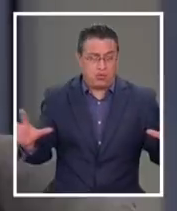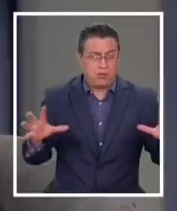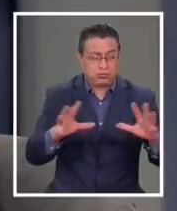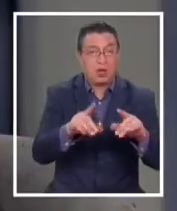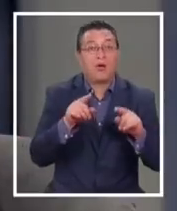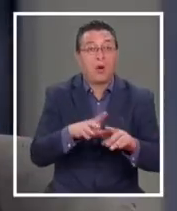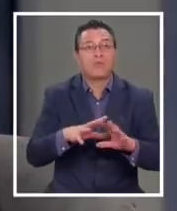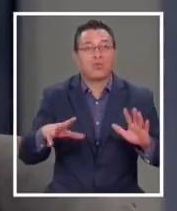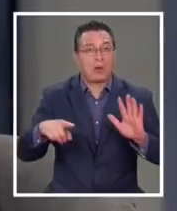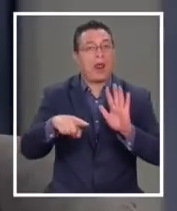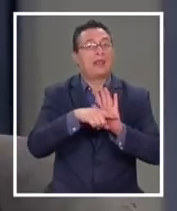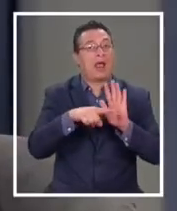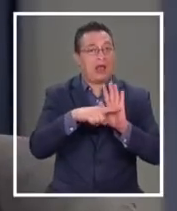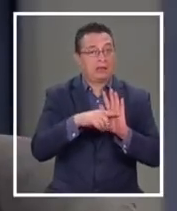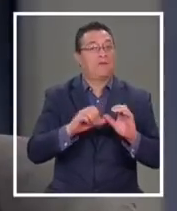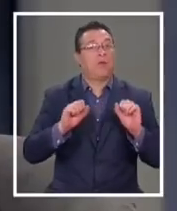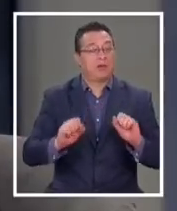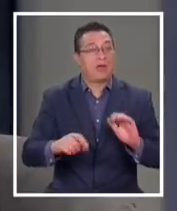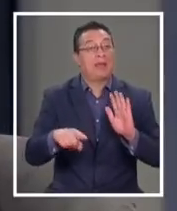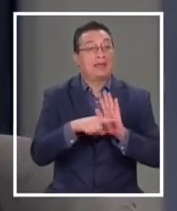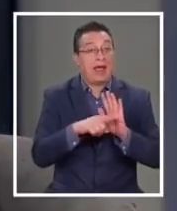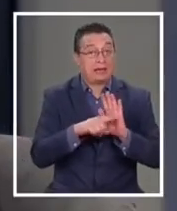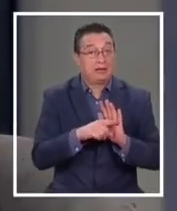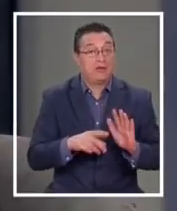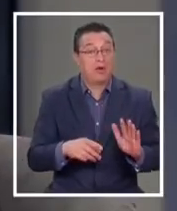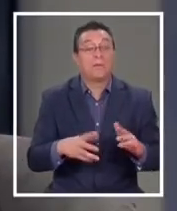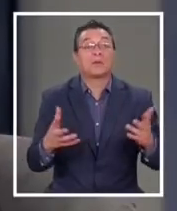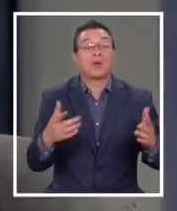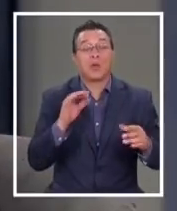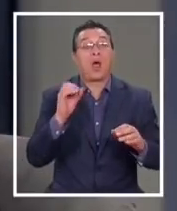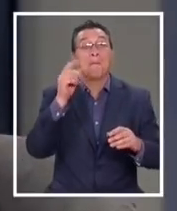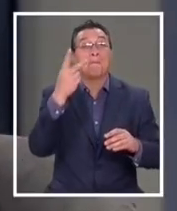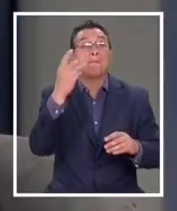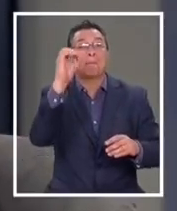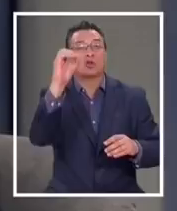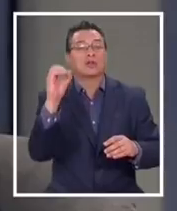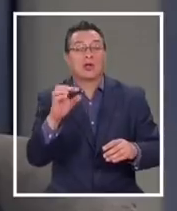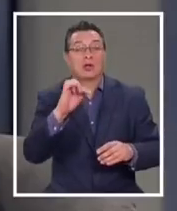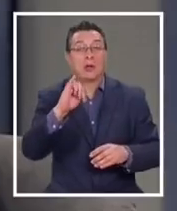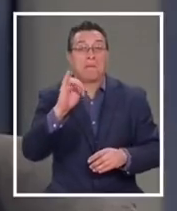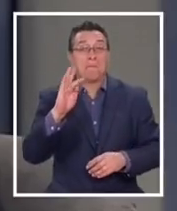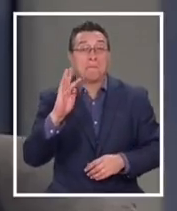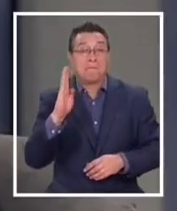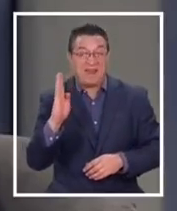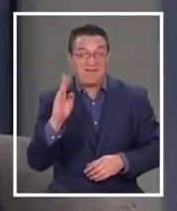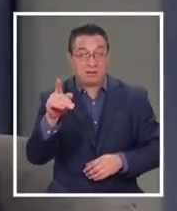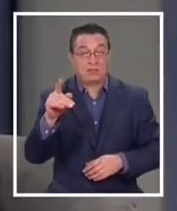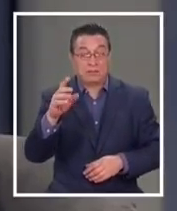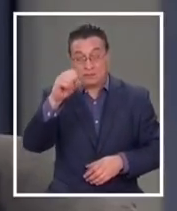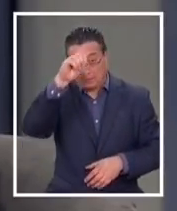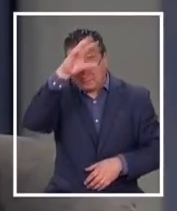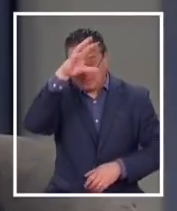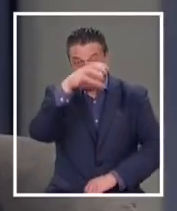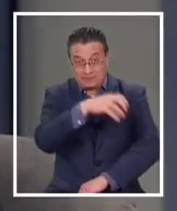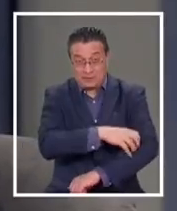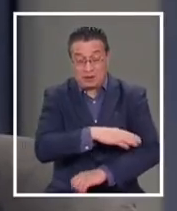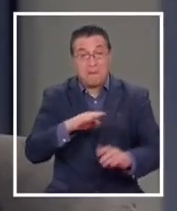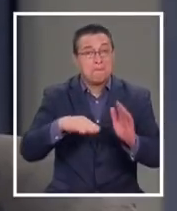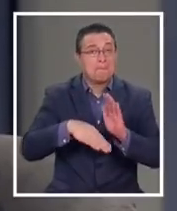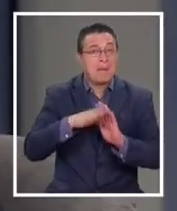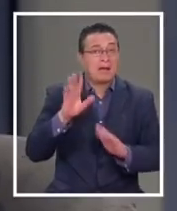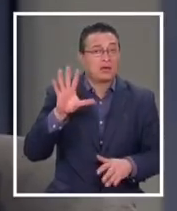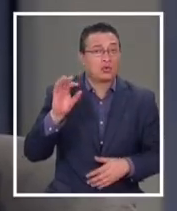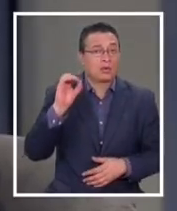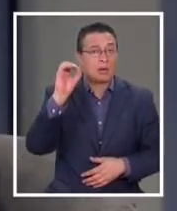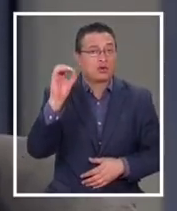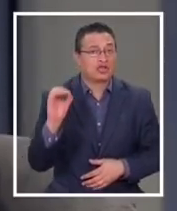un impacto muy negativo. Muy negativo. De hecho, como porcentaje del PIB, la minería en esas regiones, en algunos, supera el